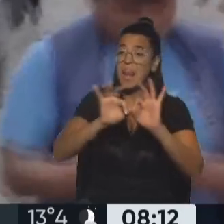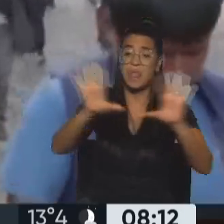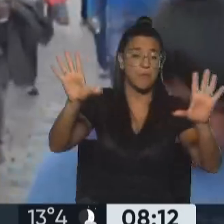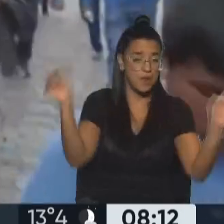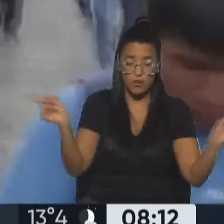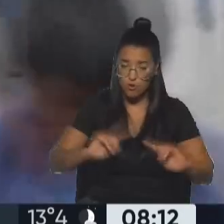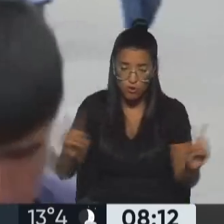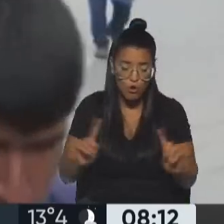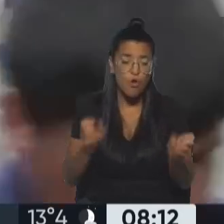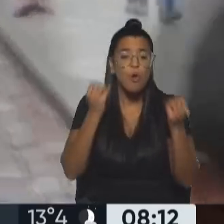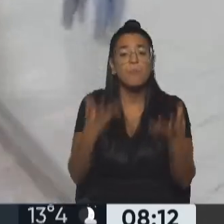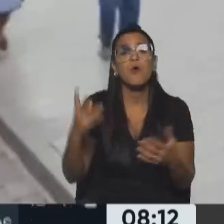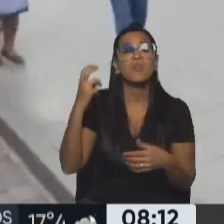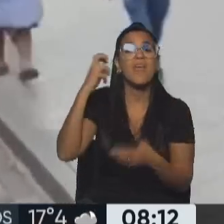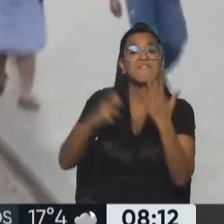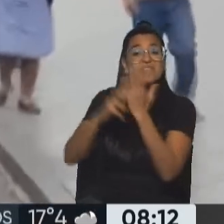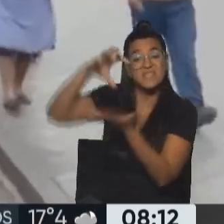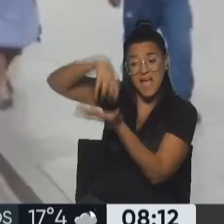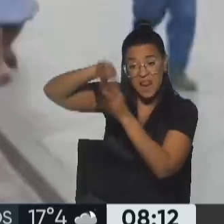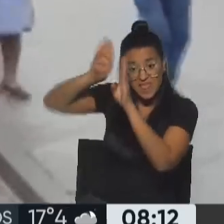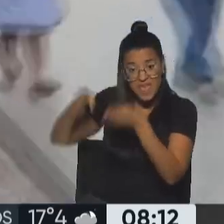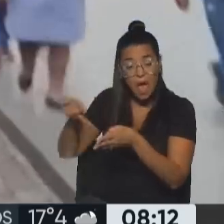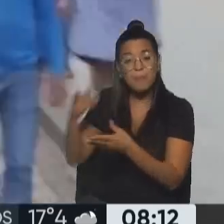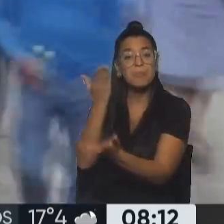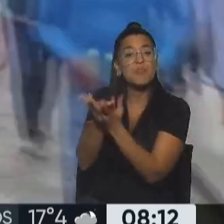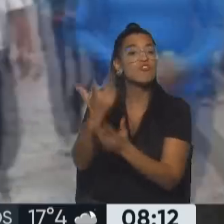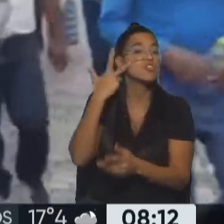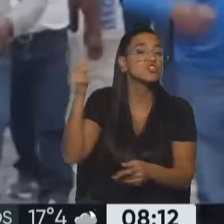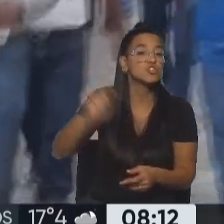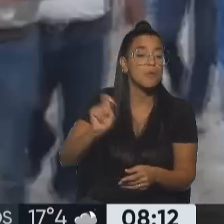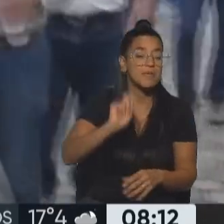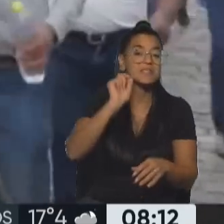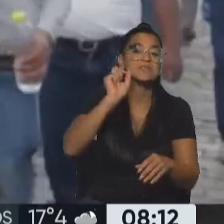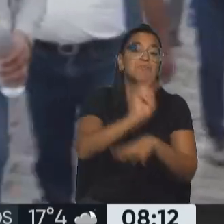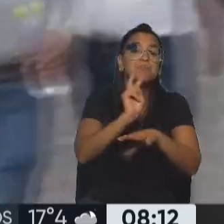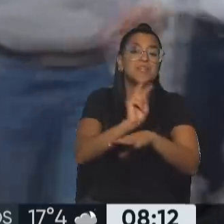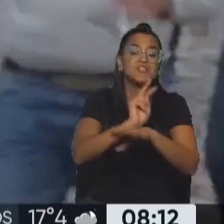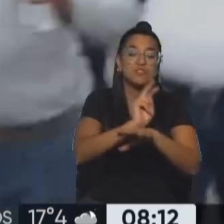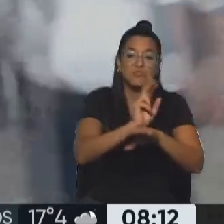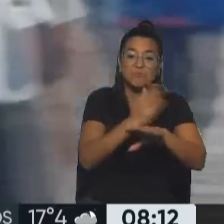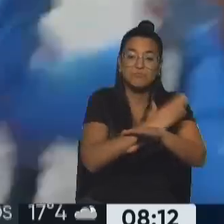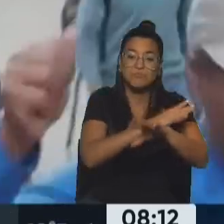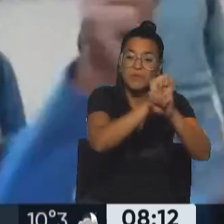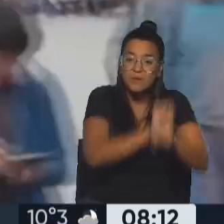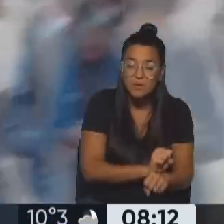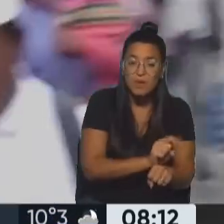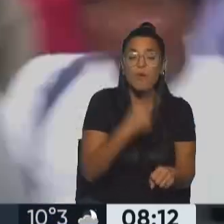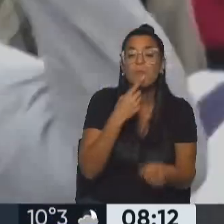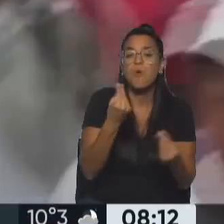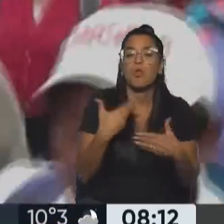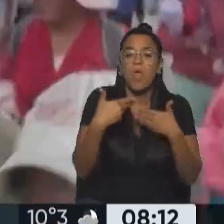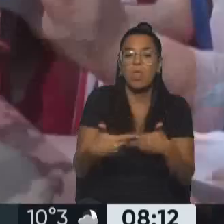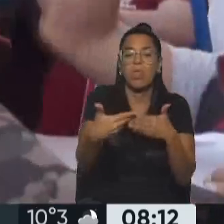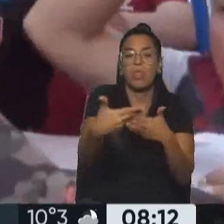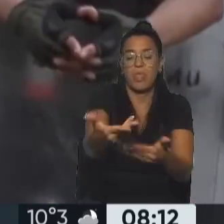preveía porque la fiscalía pidió 18 meses de prisión preventiva por acusarlo de sedición